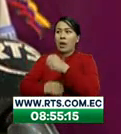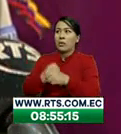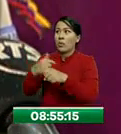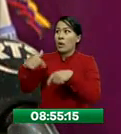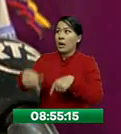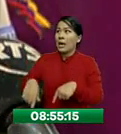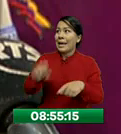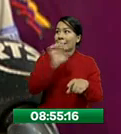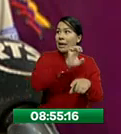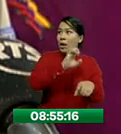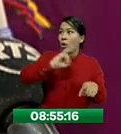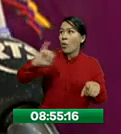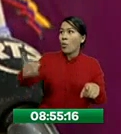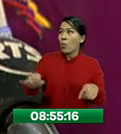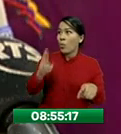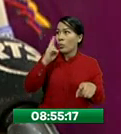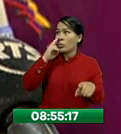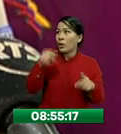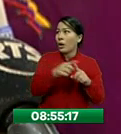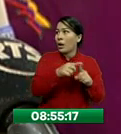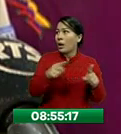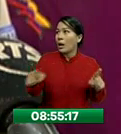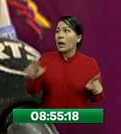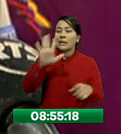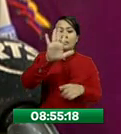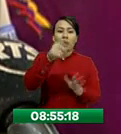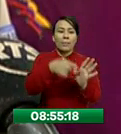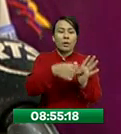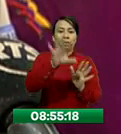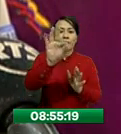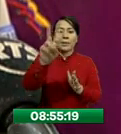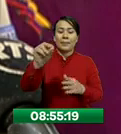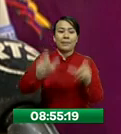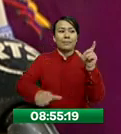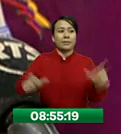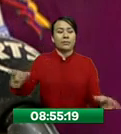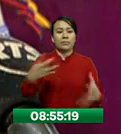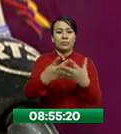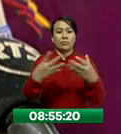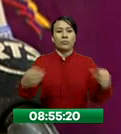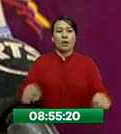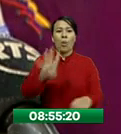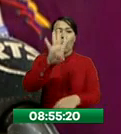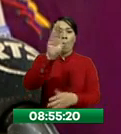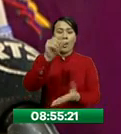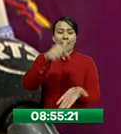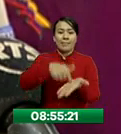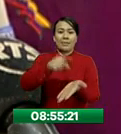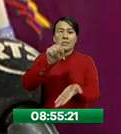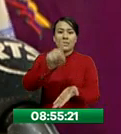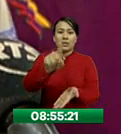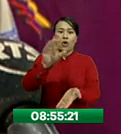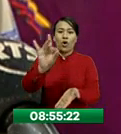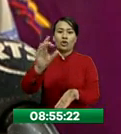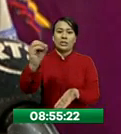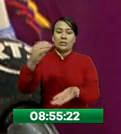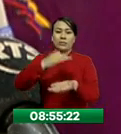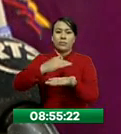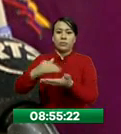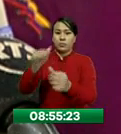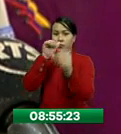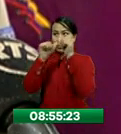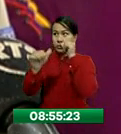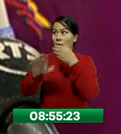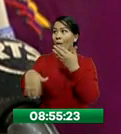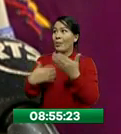5.920 detenidos en todos estos casos y son 40.180 kilogramos de sustancias de estupefacientes que han